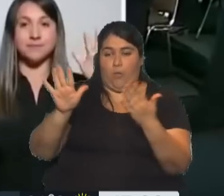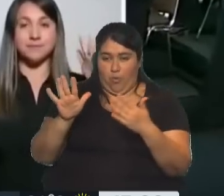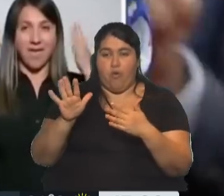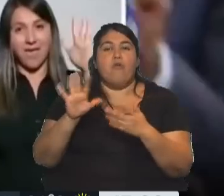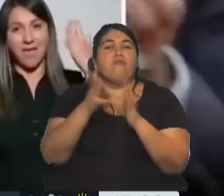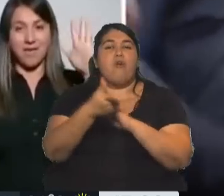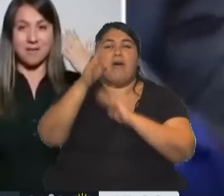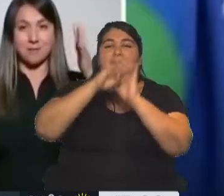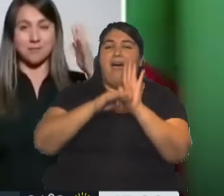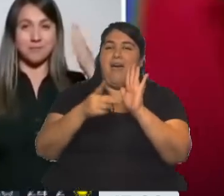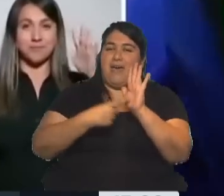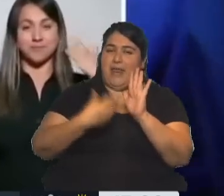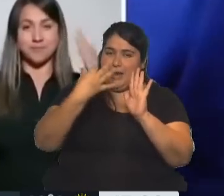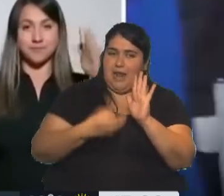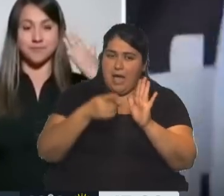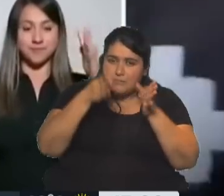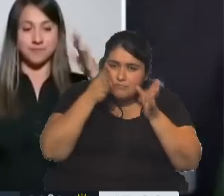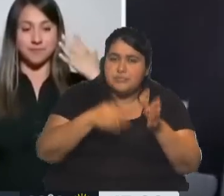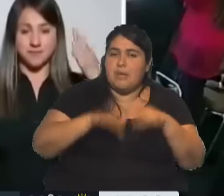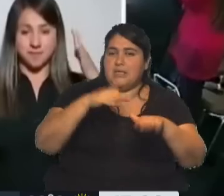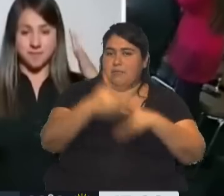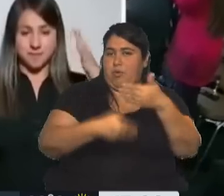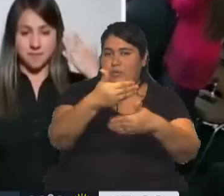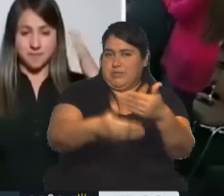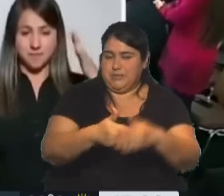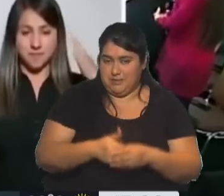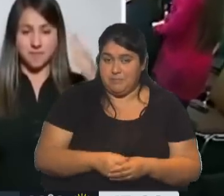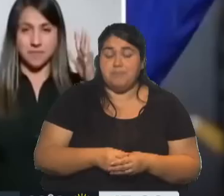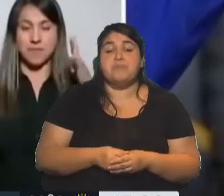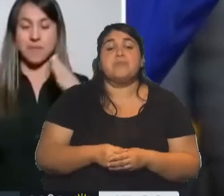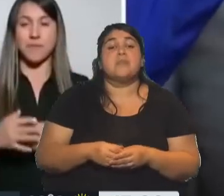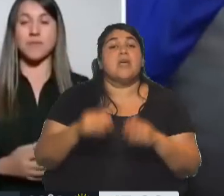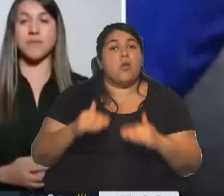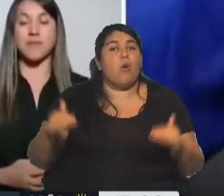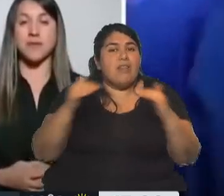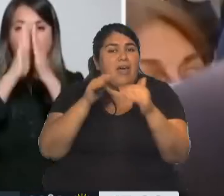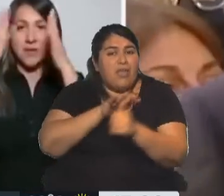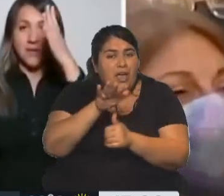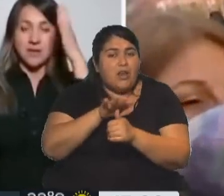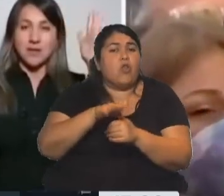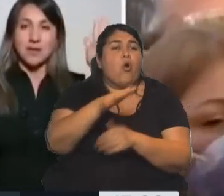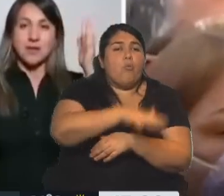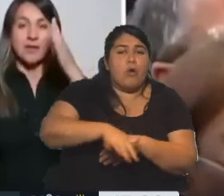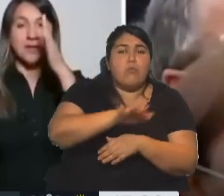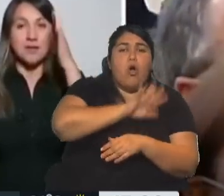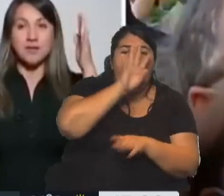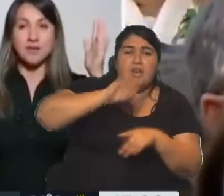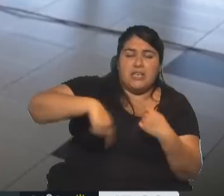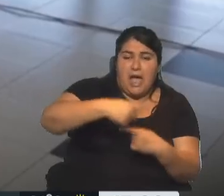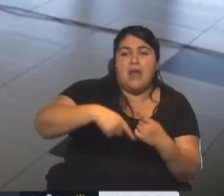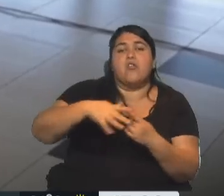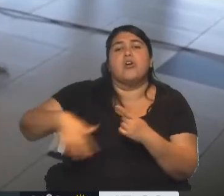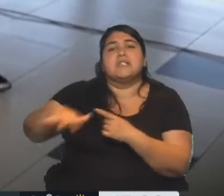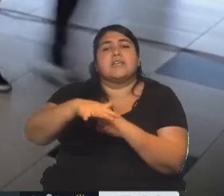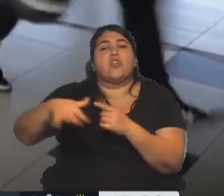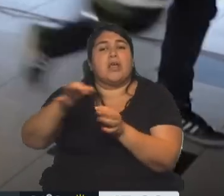regla absolutamente progresista: la inclusión de la paridad de género de pueblos originarios y de sectores independientes.